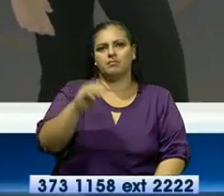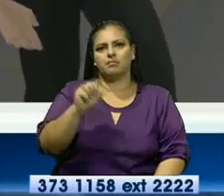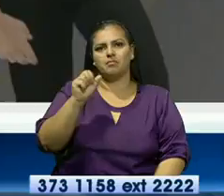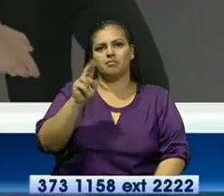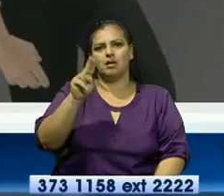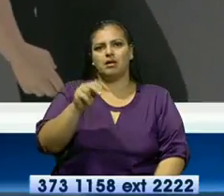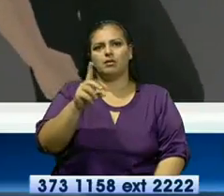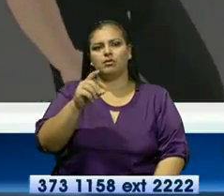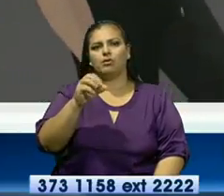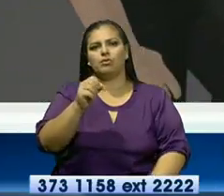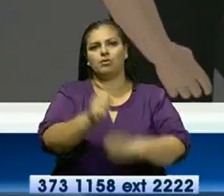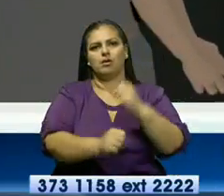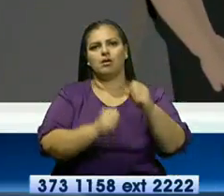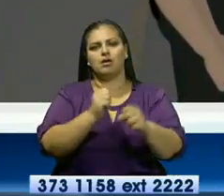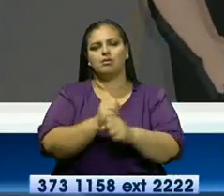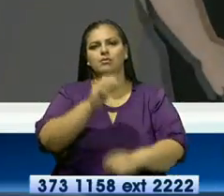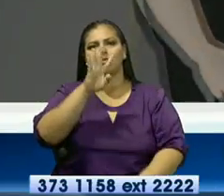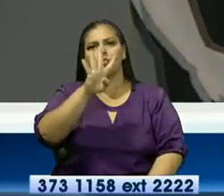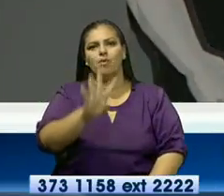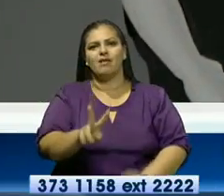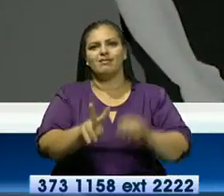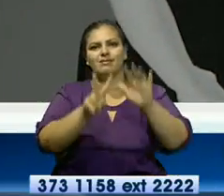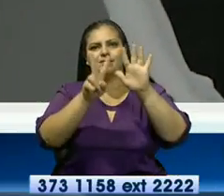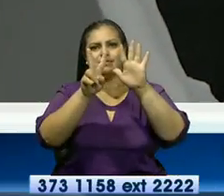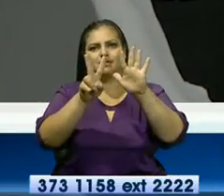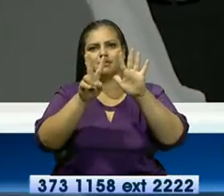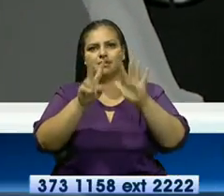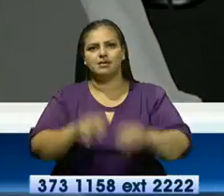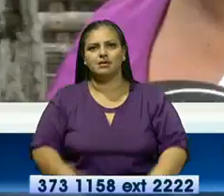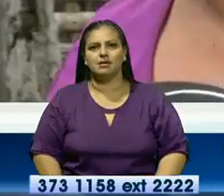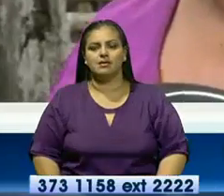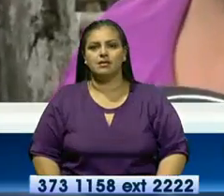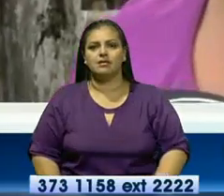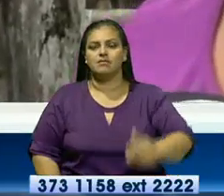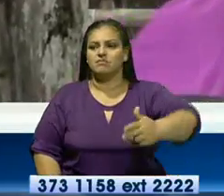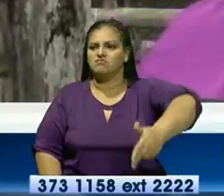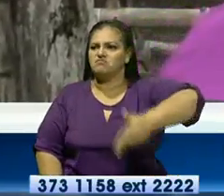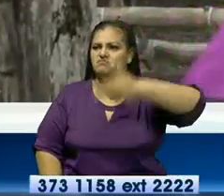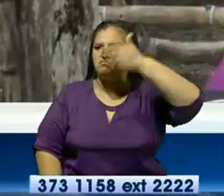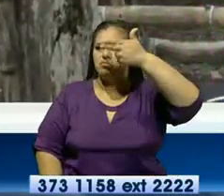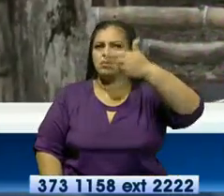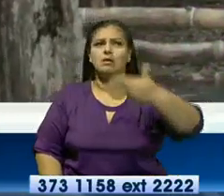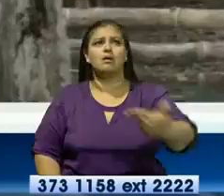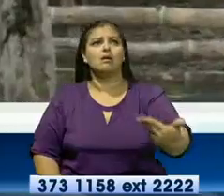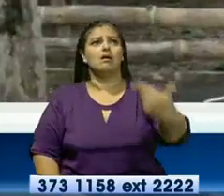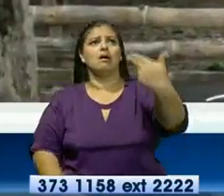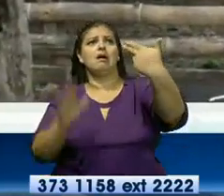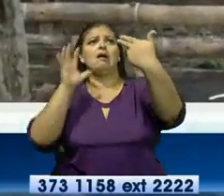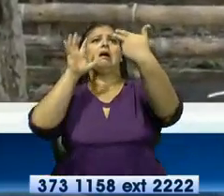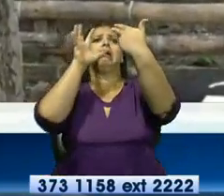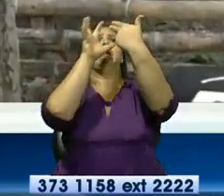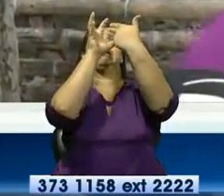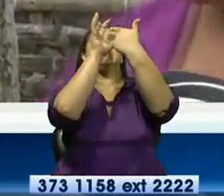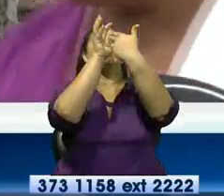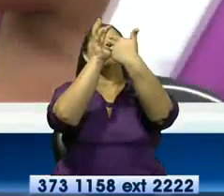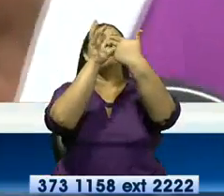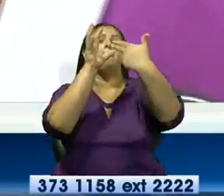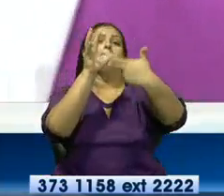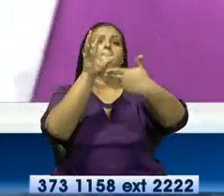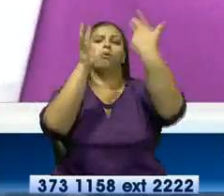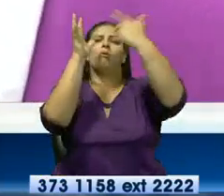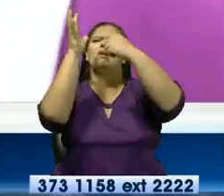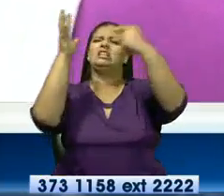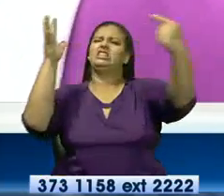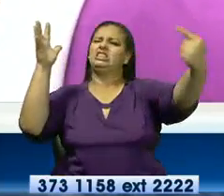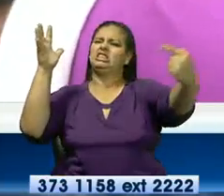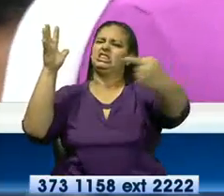conviviente provocándole una herida en la cabeza y mano izquierda. Pedir ayuda, pero más podíamos pedir ayuda por salvar la vida de ella. ¿Ella qué decía?